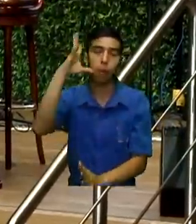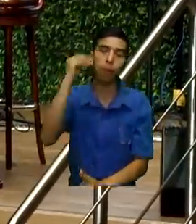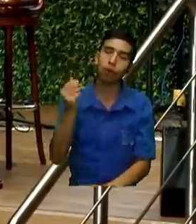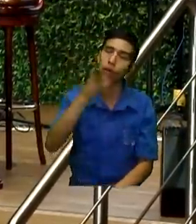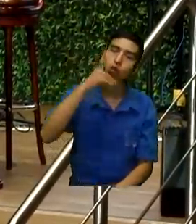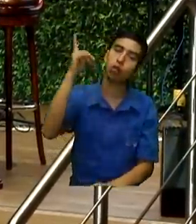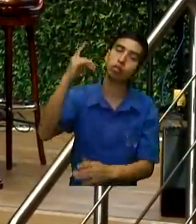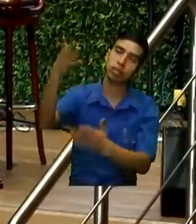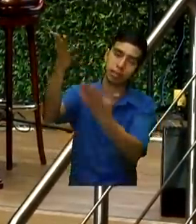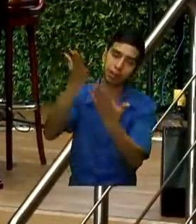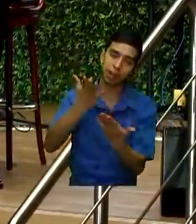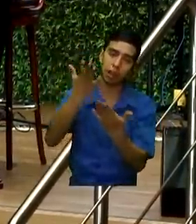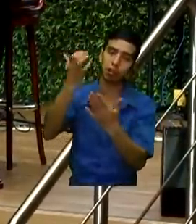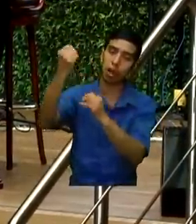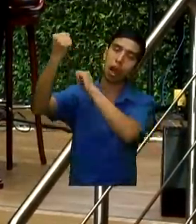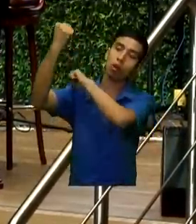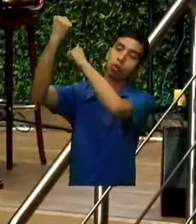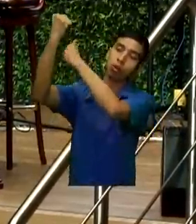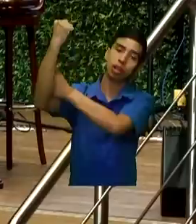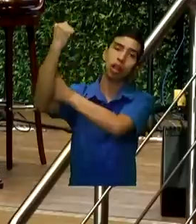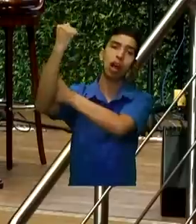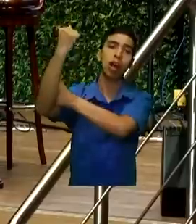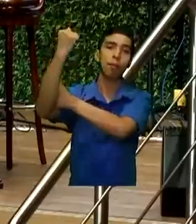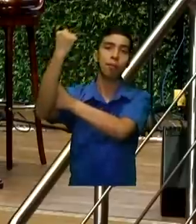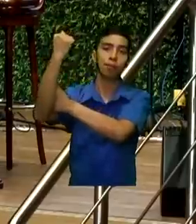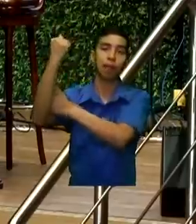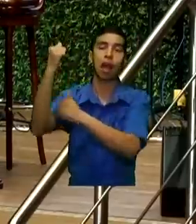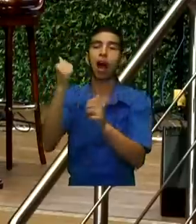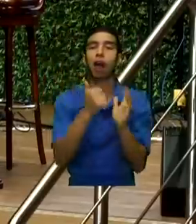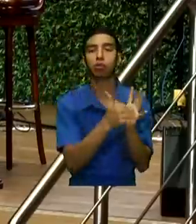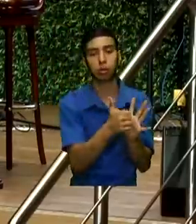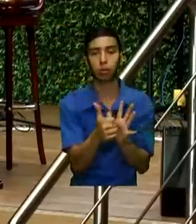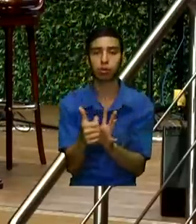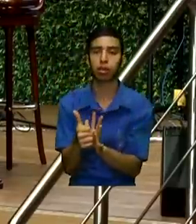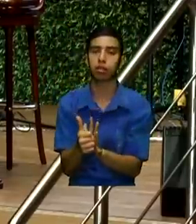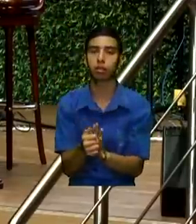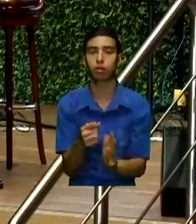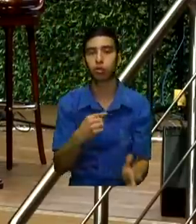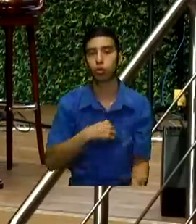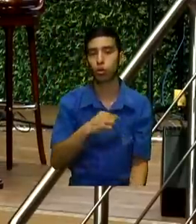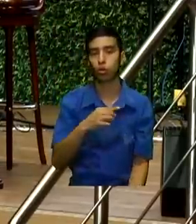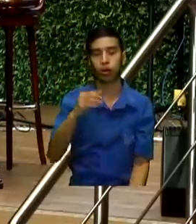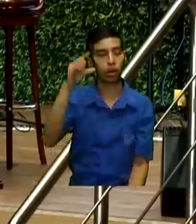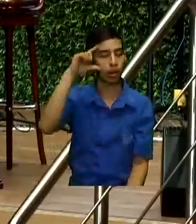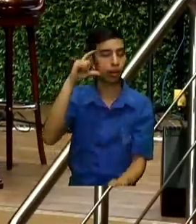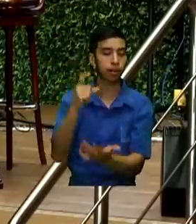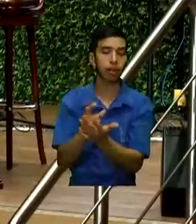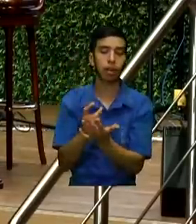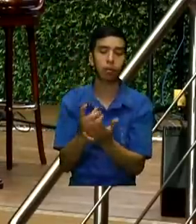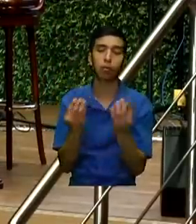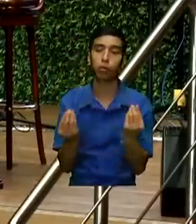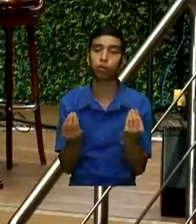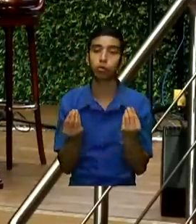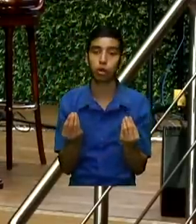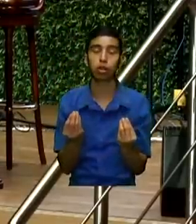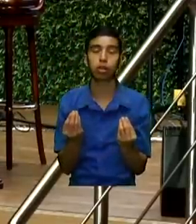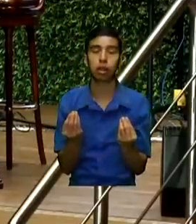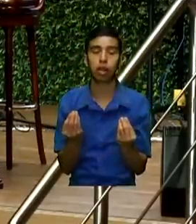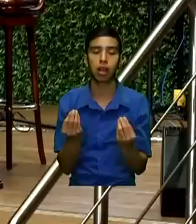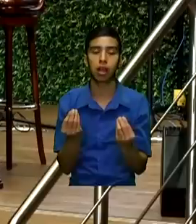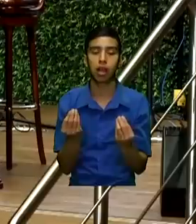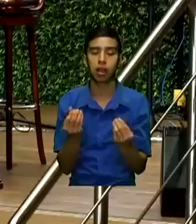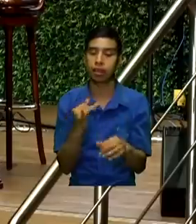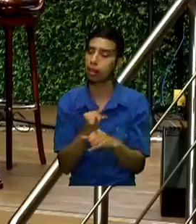Yo creo que muchas congregaciones se avivarían un cacho cuando se les manifieste un endemoniado,